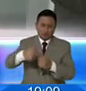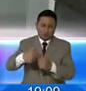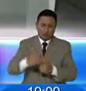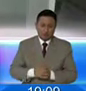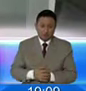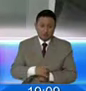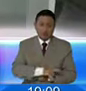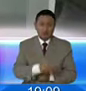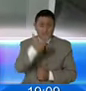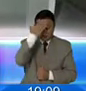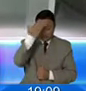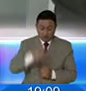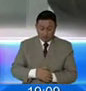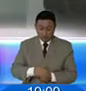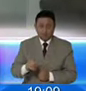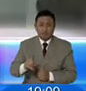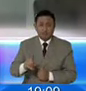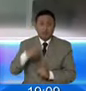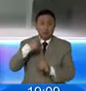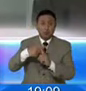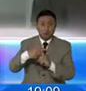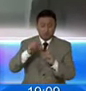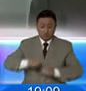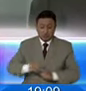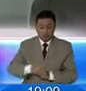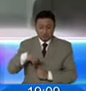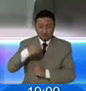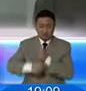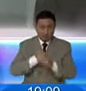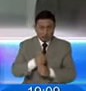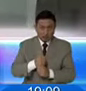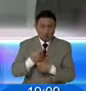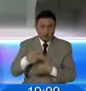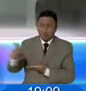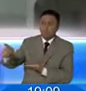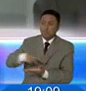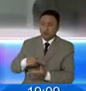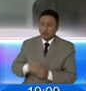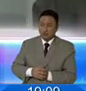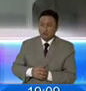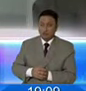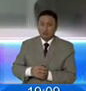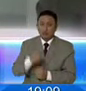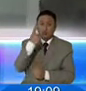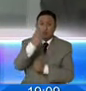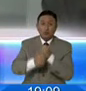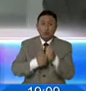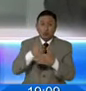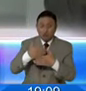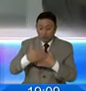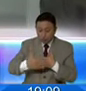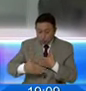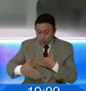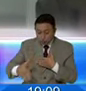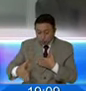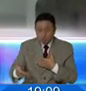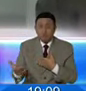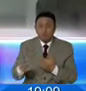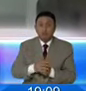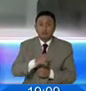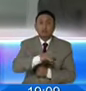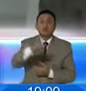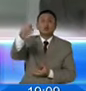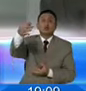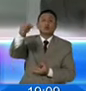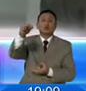conscientes de que como había informe favorable iban a cobrar en ese año fiscal. Han pasado más de un año y lo único que les han entregado es un